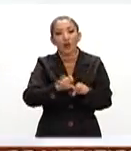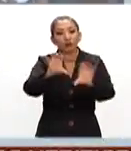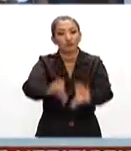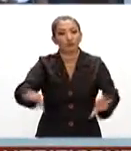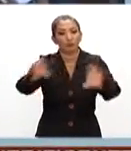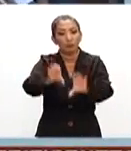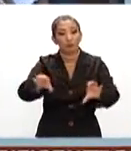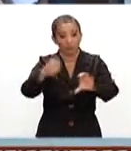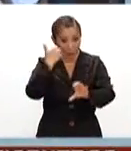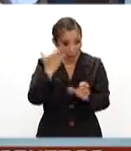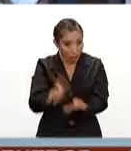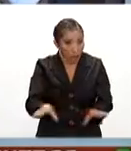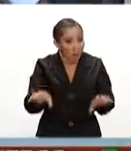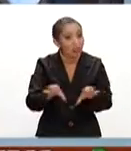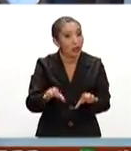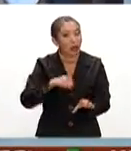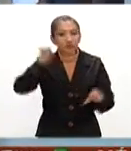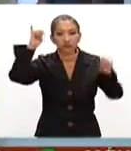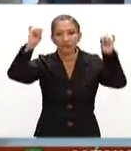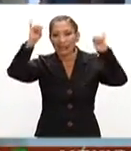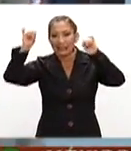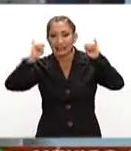cómputo. ¿Quieren computadoras?